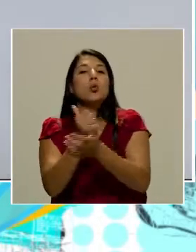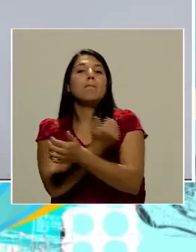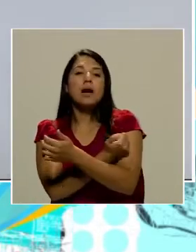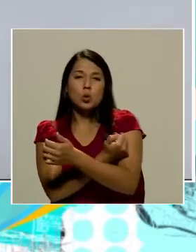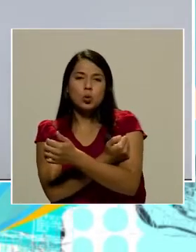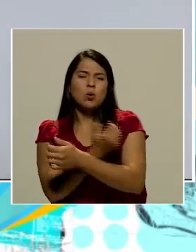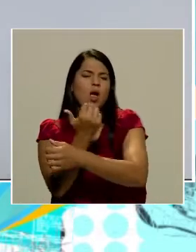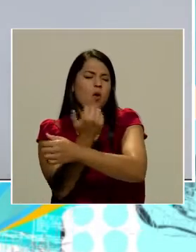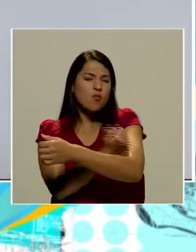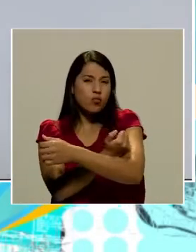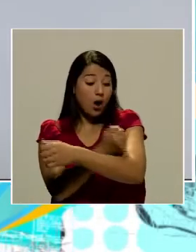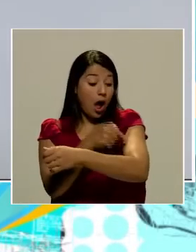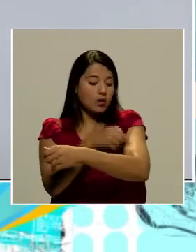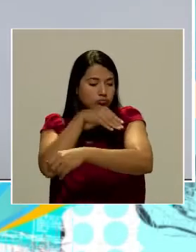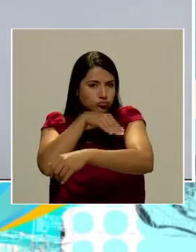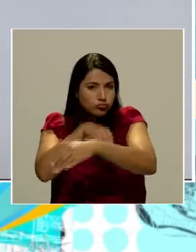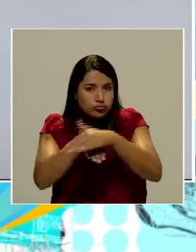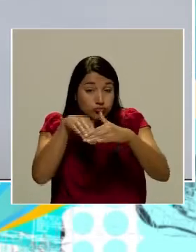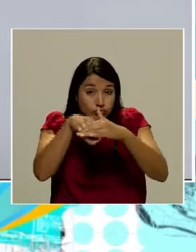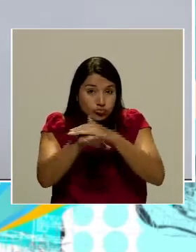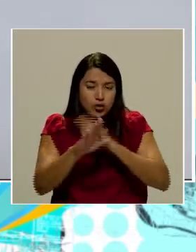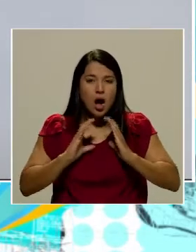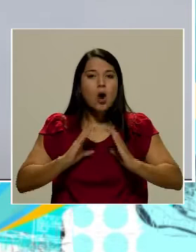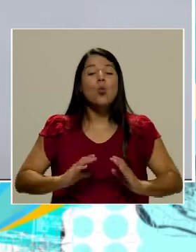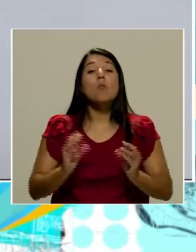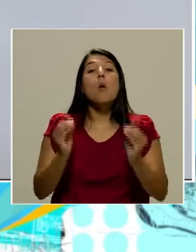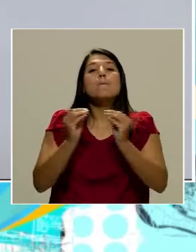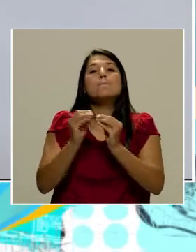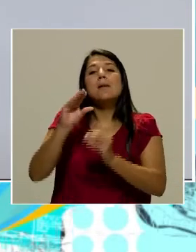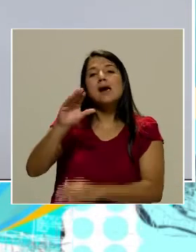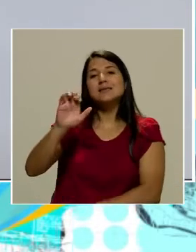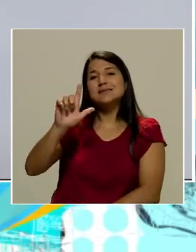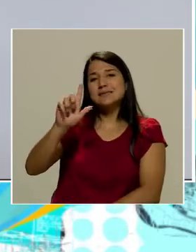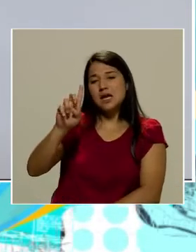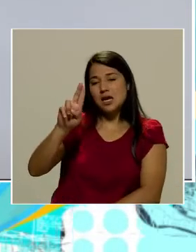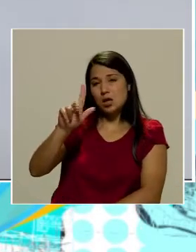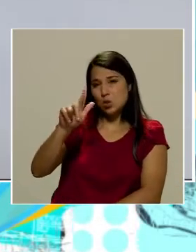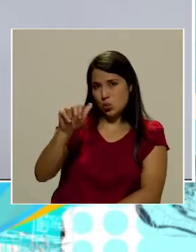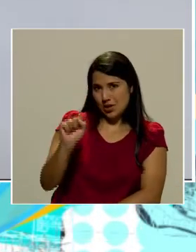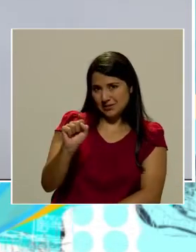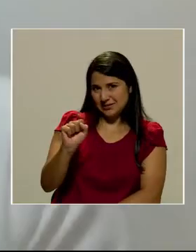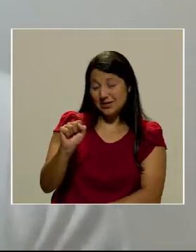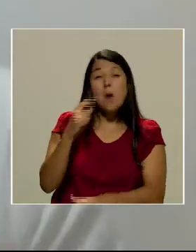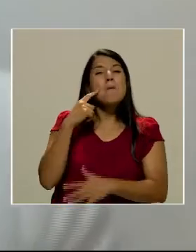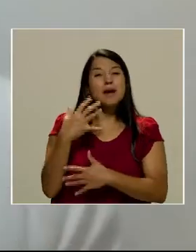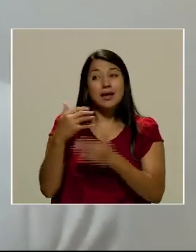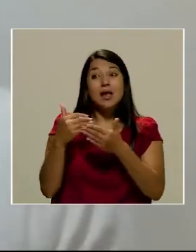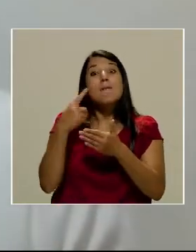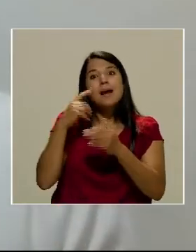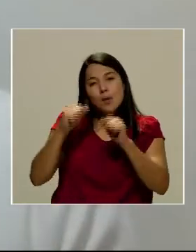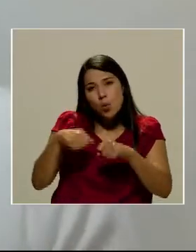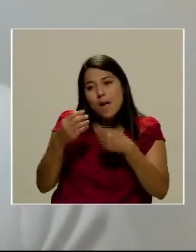precisamente después se produzcan muchísimos anticuerpos que vayan a neutralizar al virus, en este caso